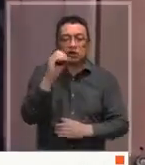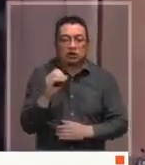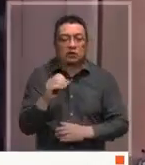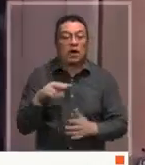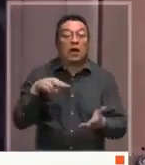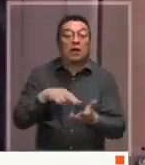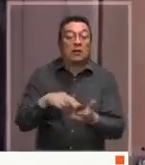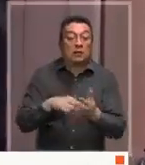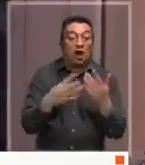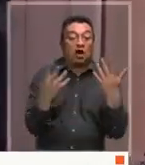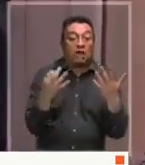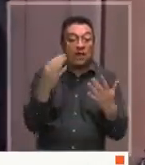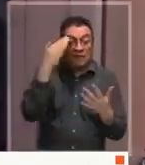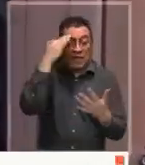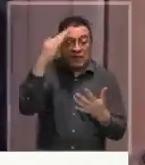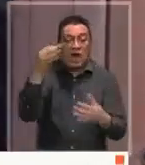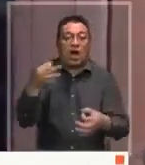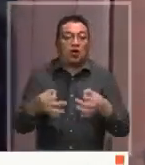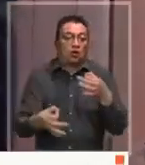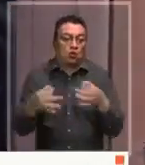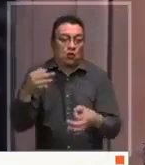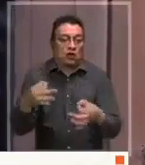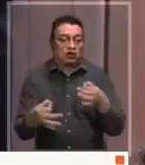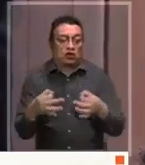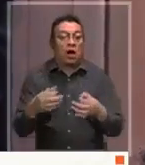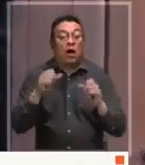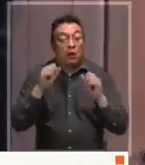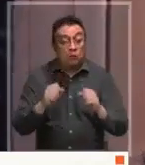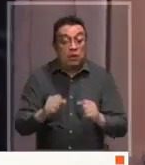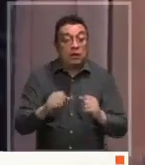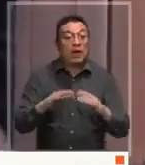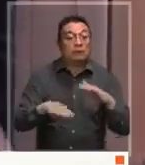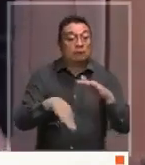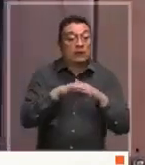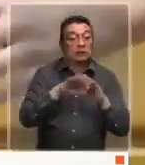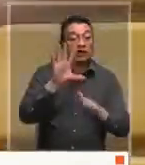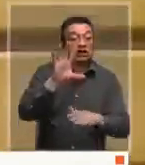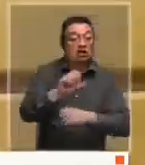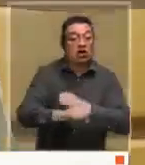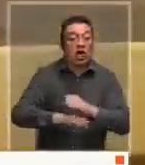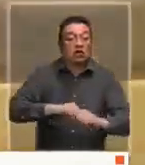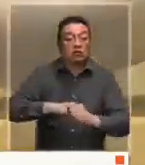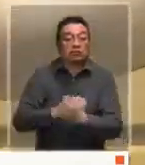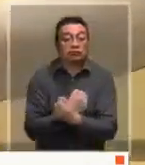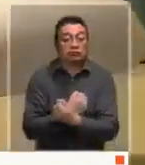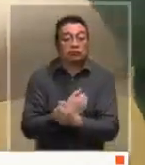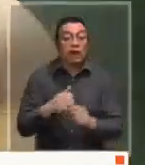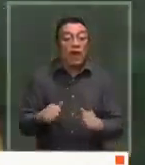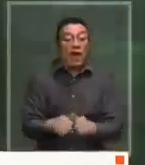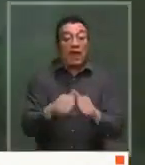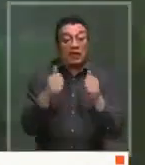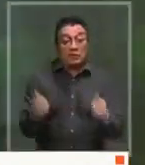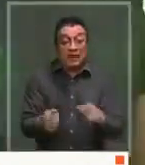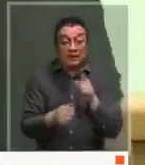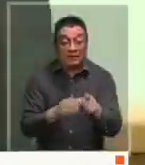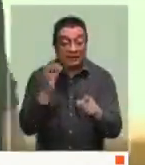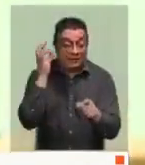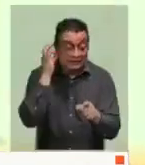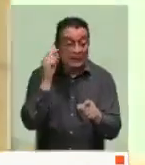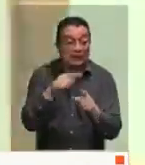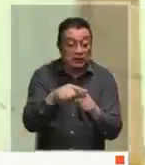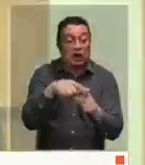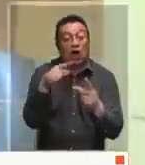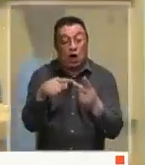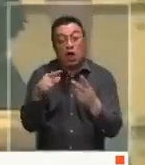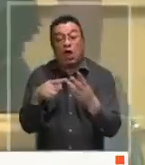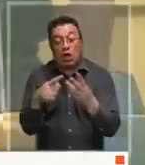a 90 días para el juicio, en donde arriesga hasta 5 años de prisión. Además de Gladys, otras dos